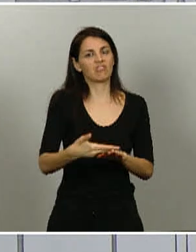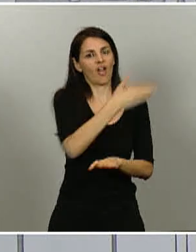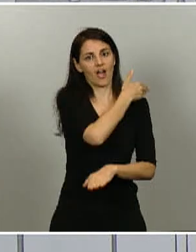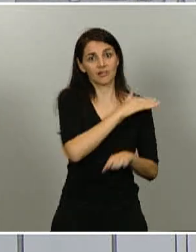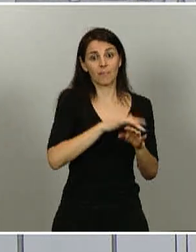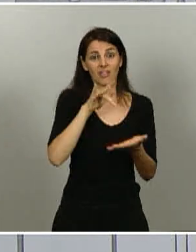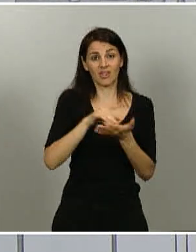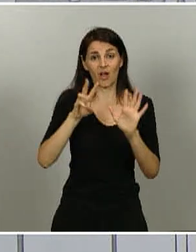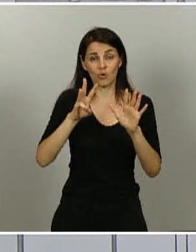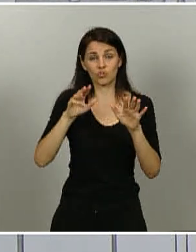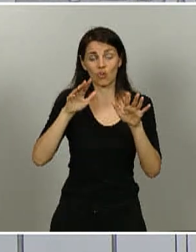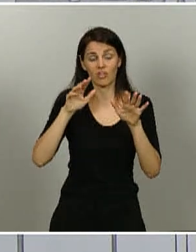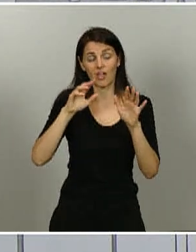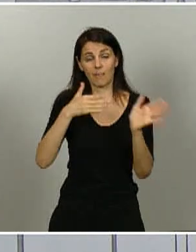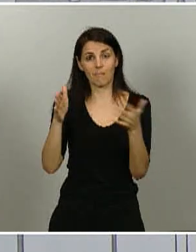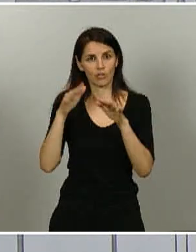estas afirmaciones?